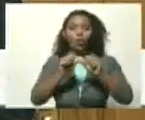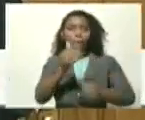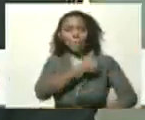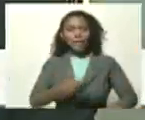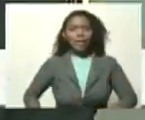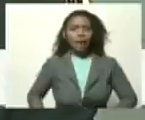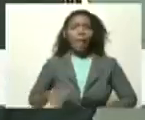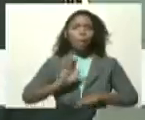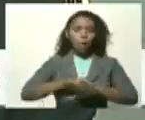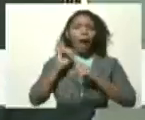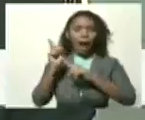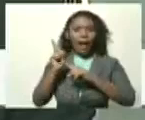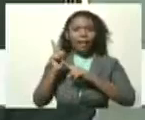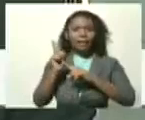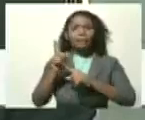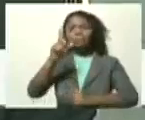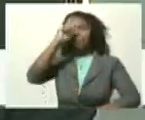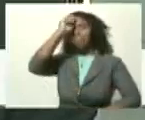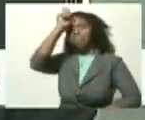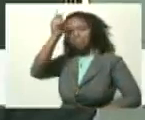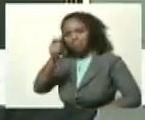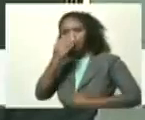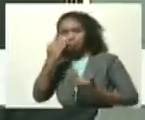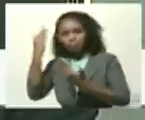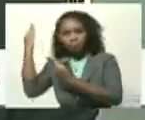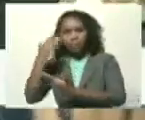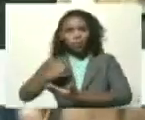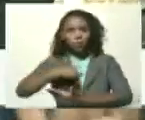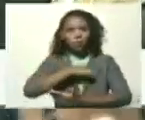se merece ese reconocimiento nuestro.